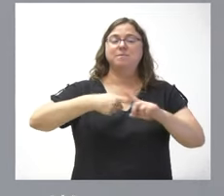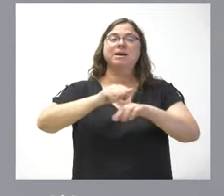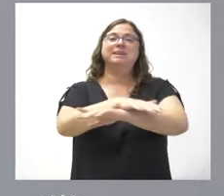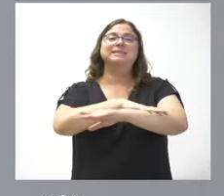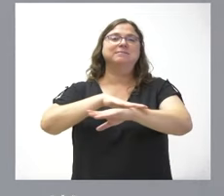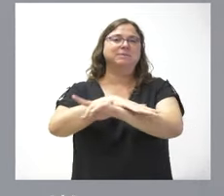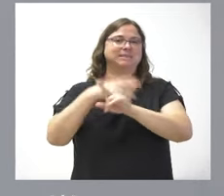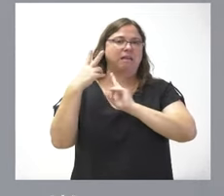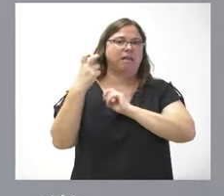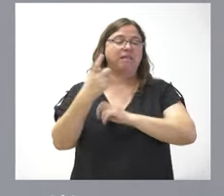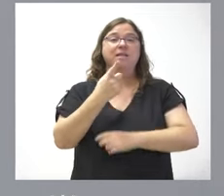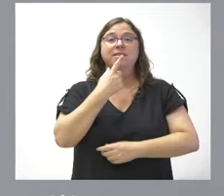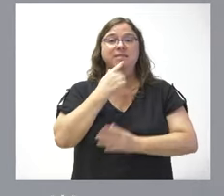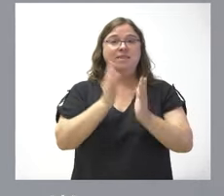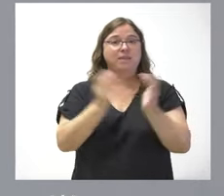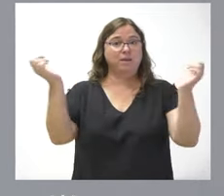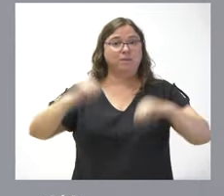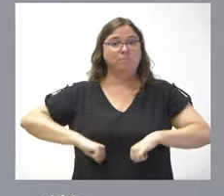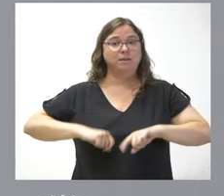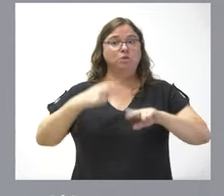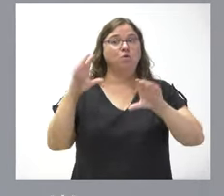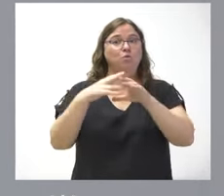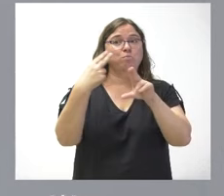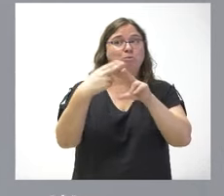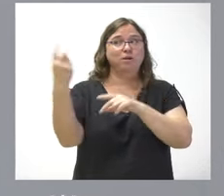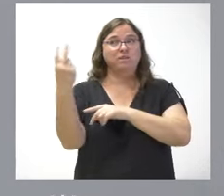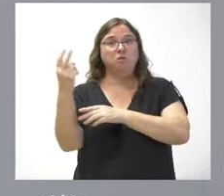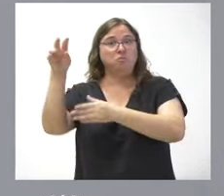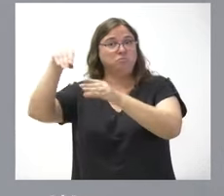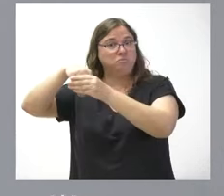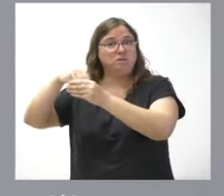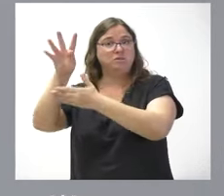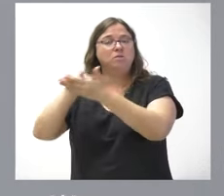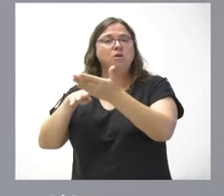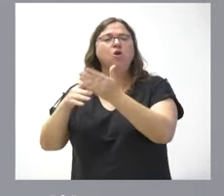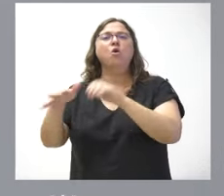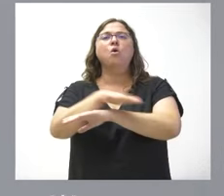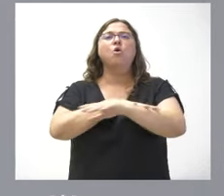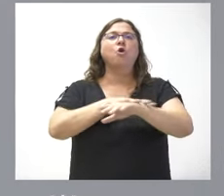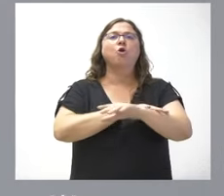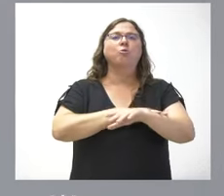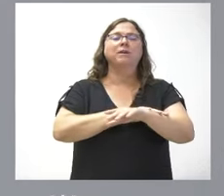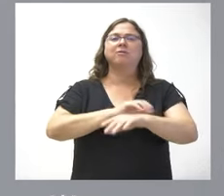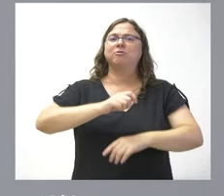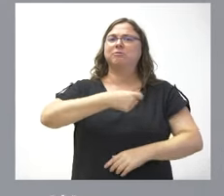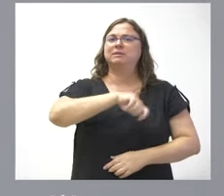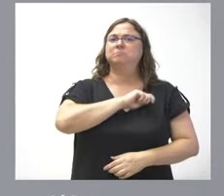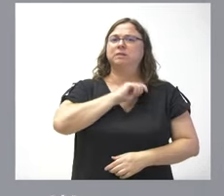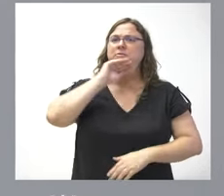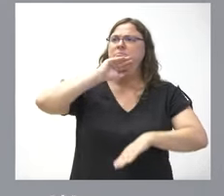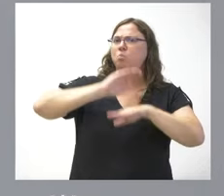Hacienda dijo que ese pacto que es entre dos partidos políticos de una comunidad Autónoma el gobierno de España se siente obligado